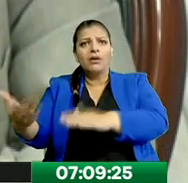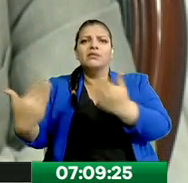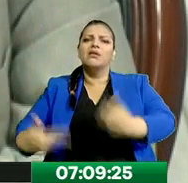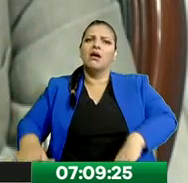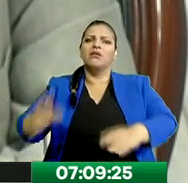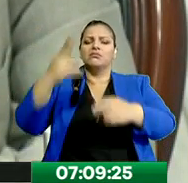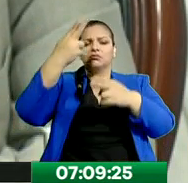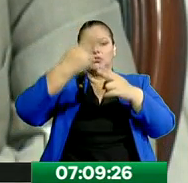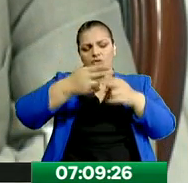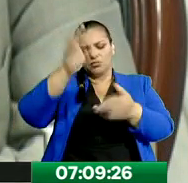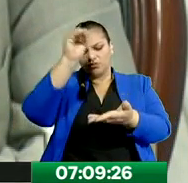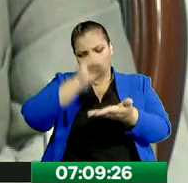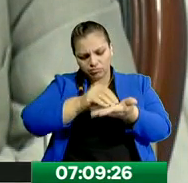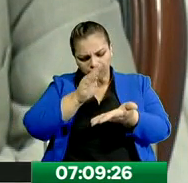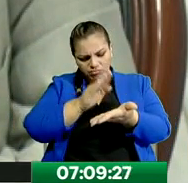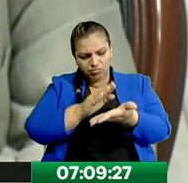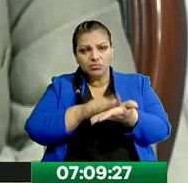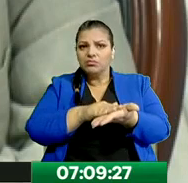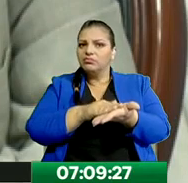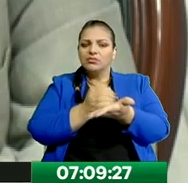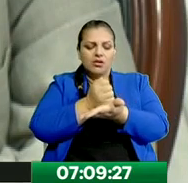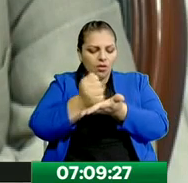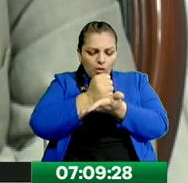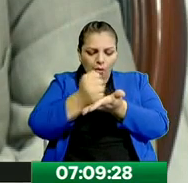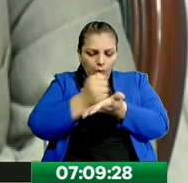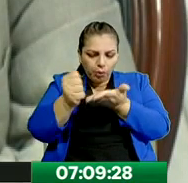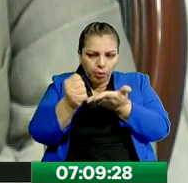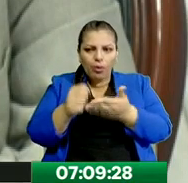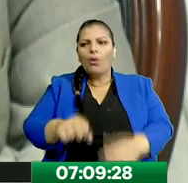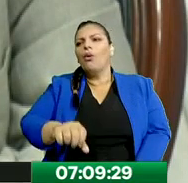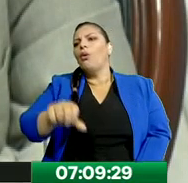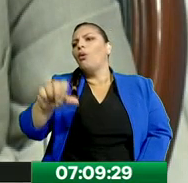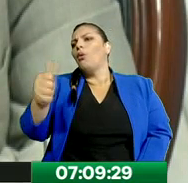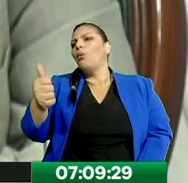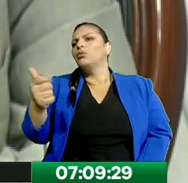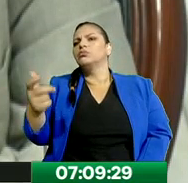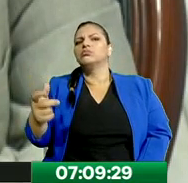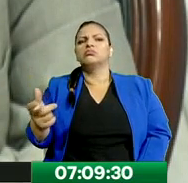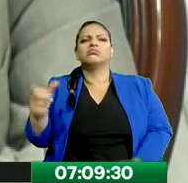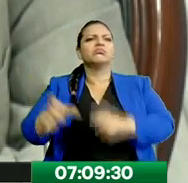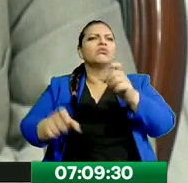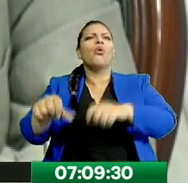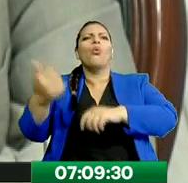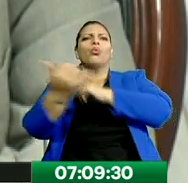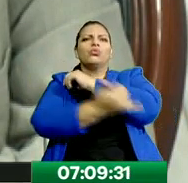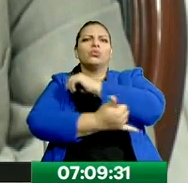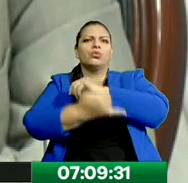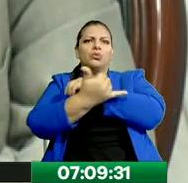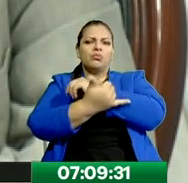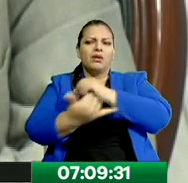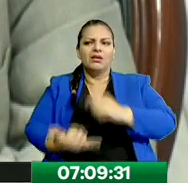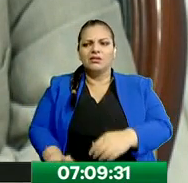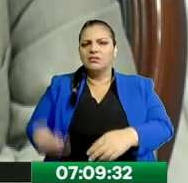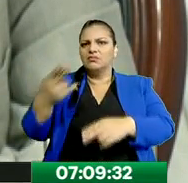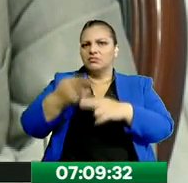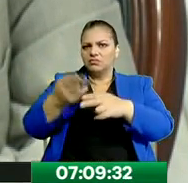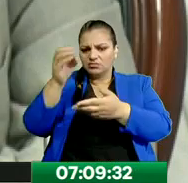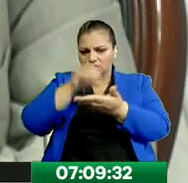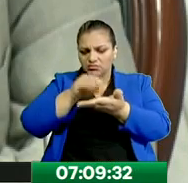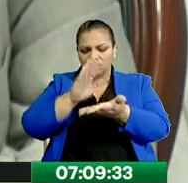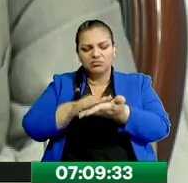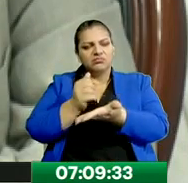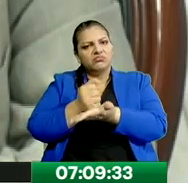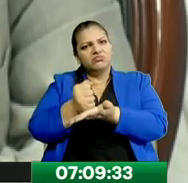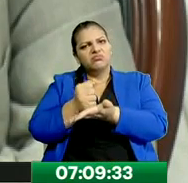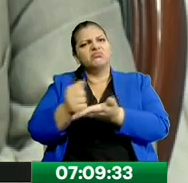extranjeros que no cumplían con el artículo 11 del Código de la Democracia, que indica que mínimo